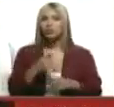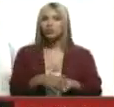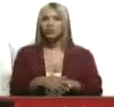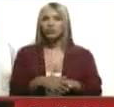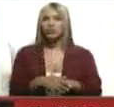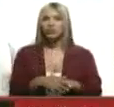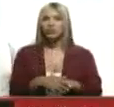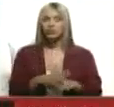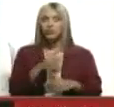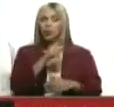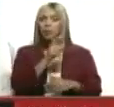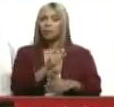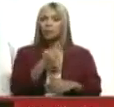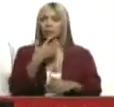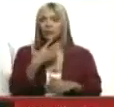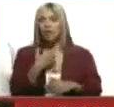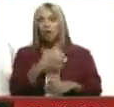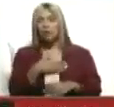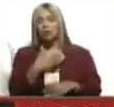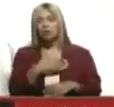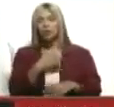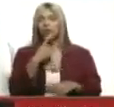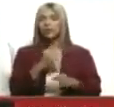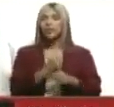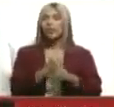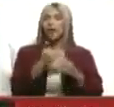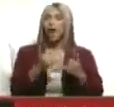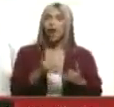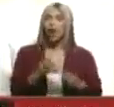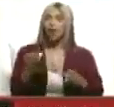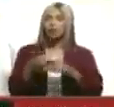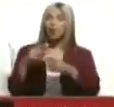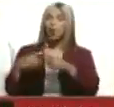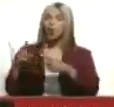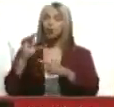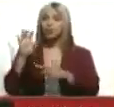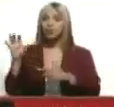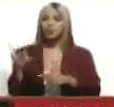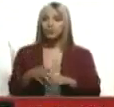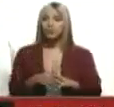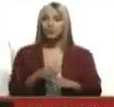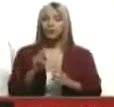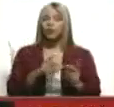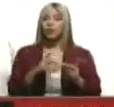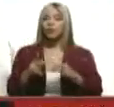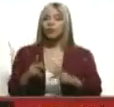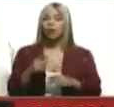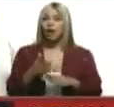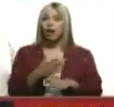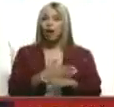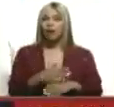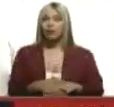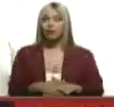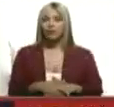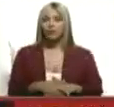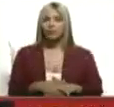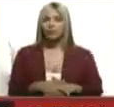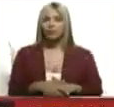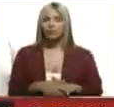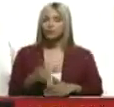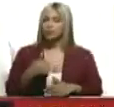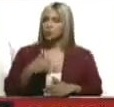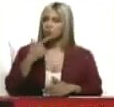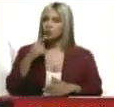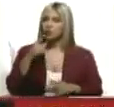de poner como personas tristes, pobrecitos, están trabajando ahora para transnacionales. Más, se habla inclusive de un plan que existía antes, ¿no? Es que, digo,